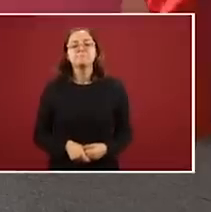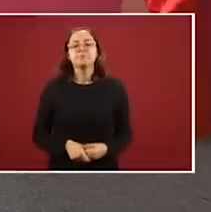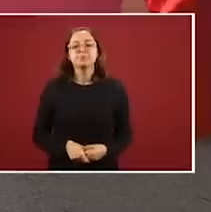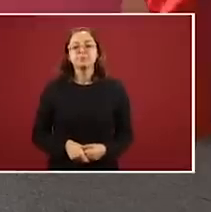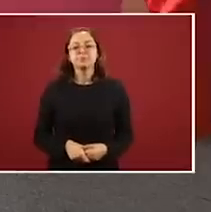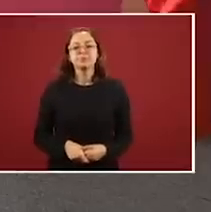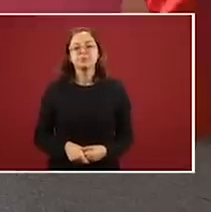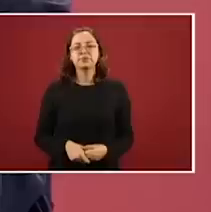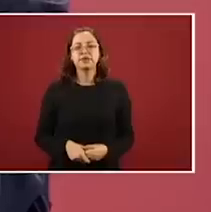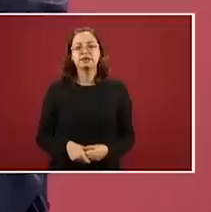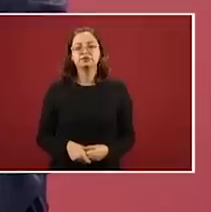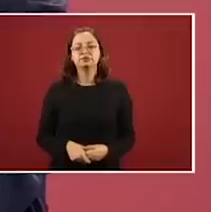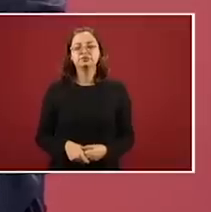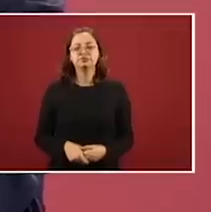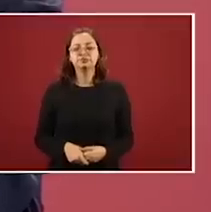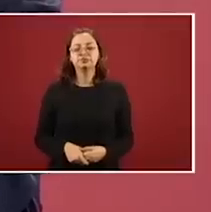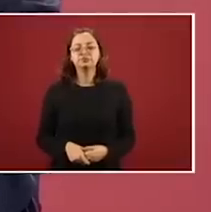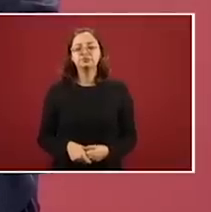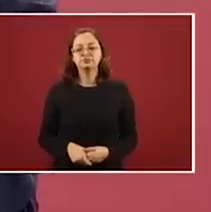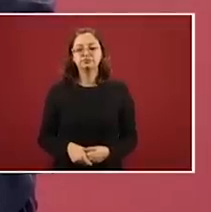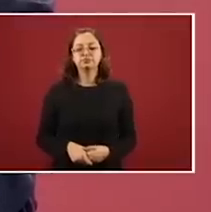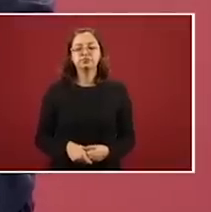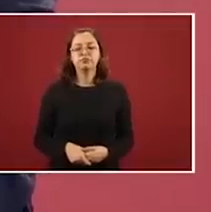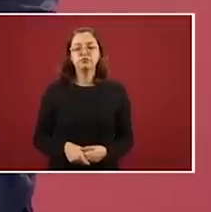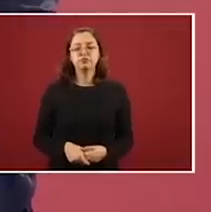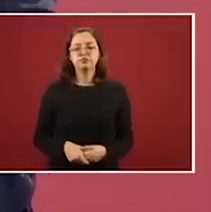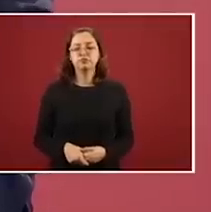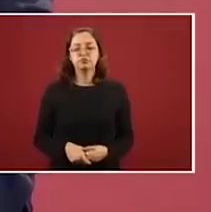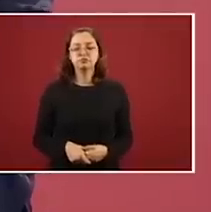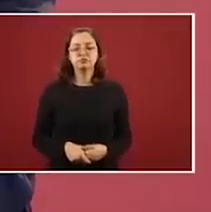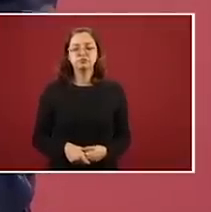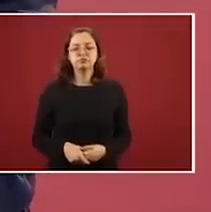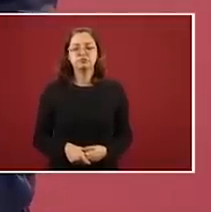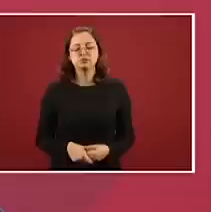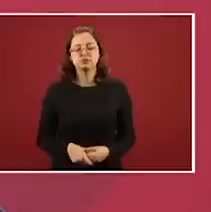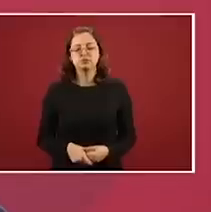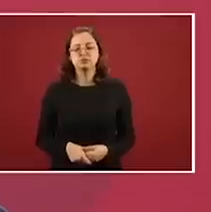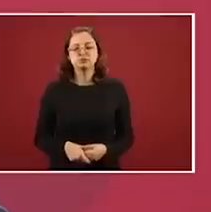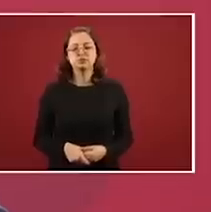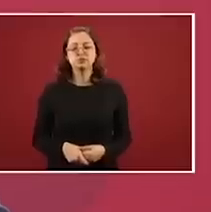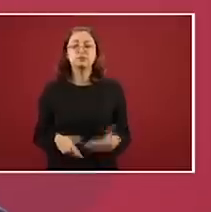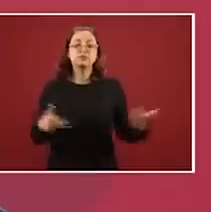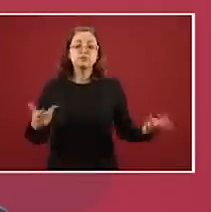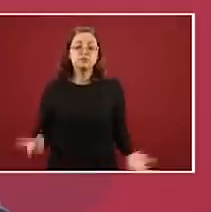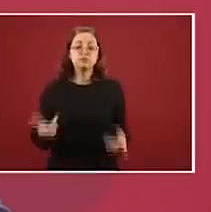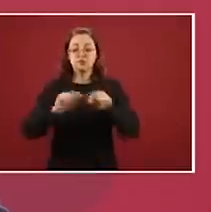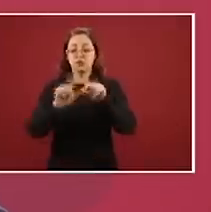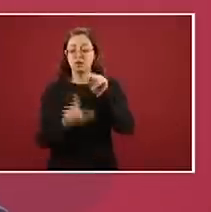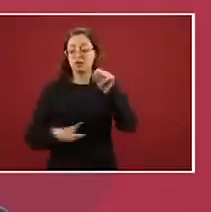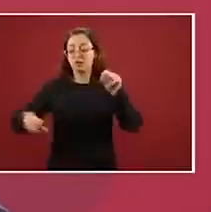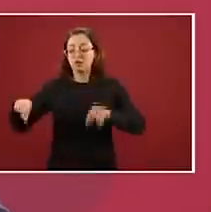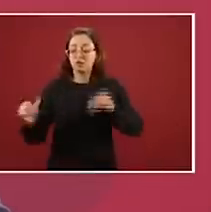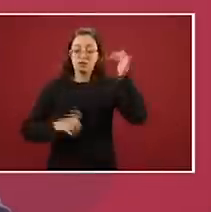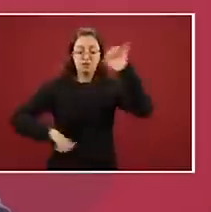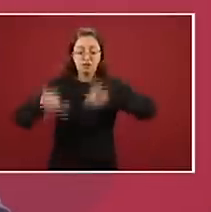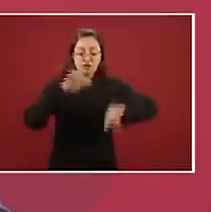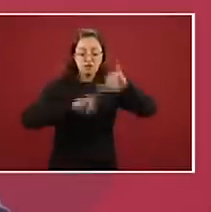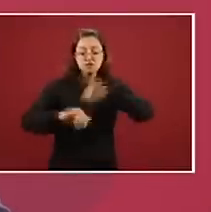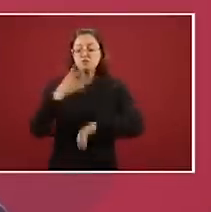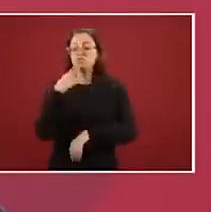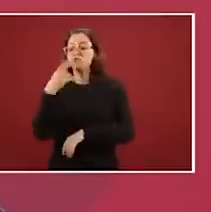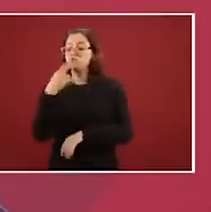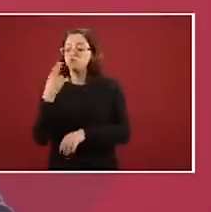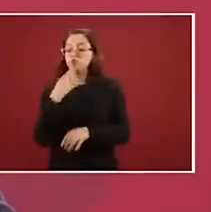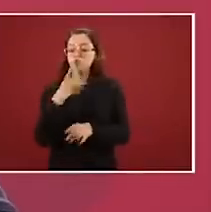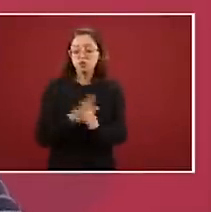No vamos a lograr tener todo el fertilizante que consumimos en el país.